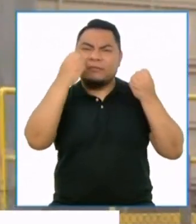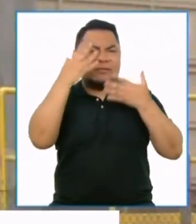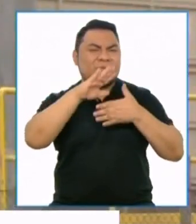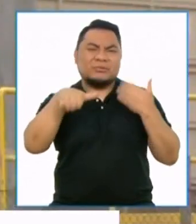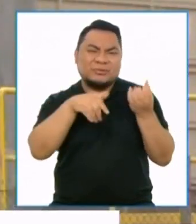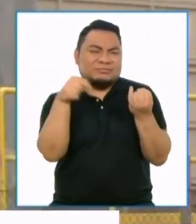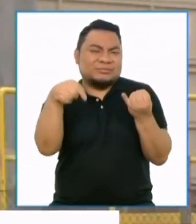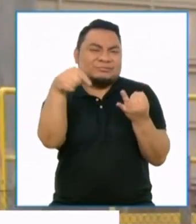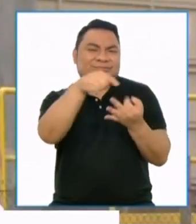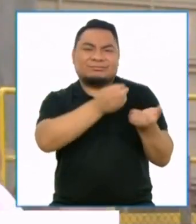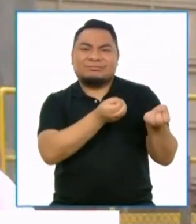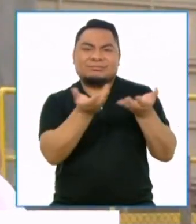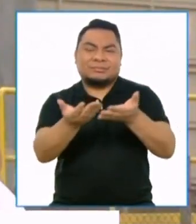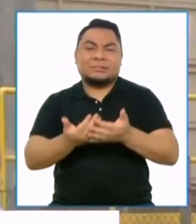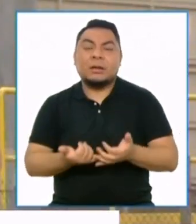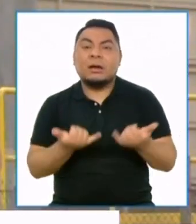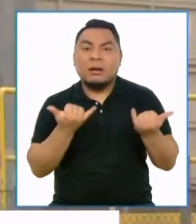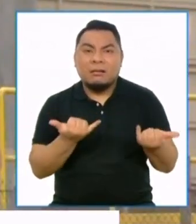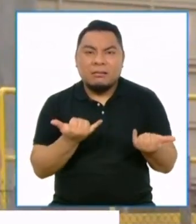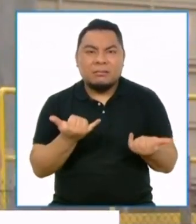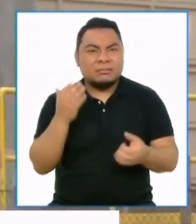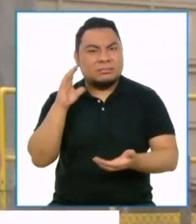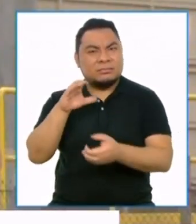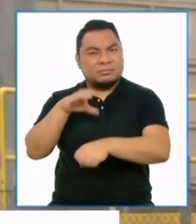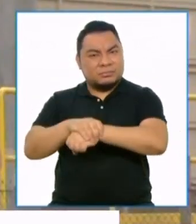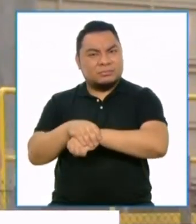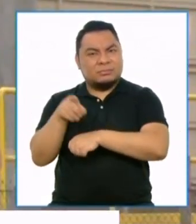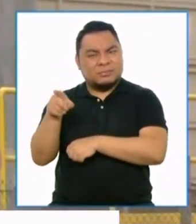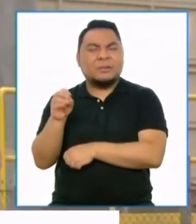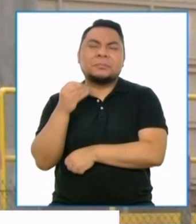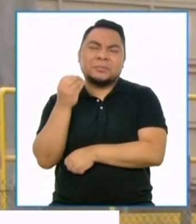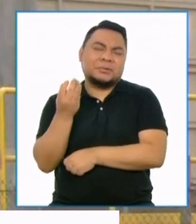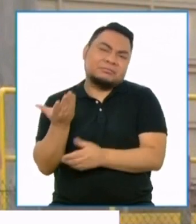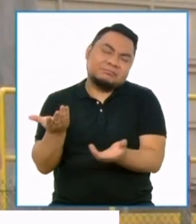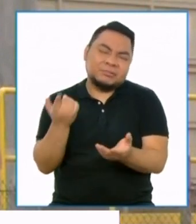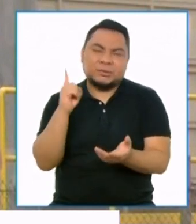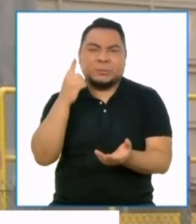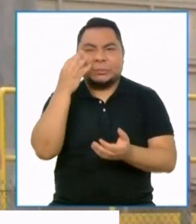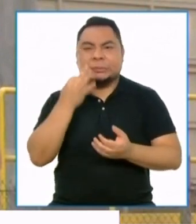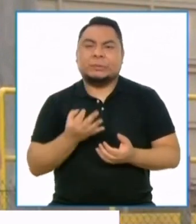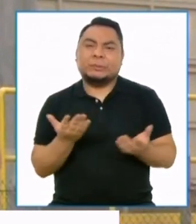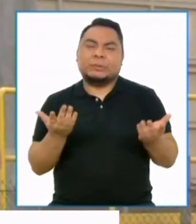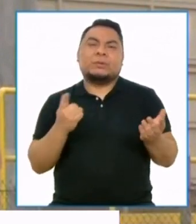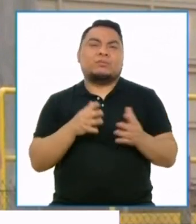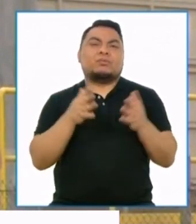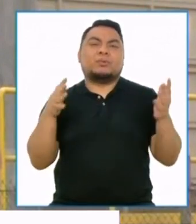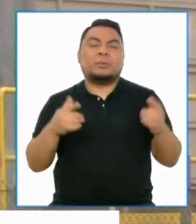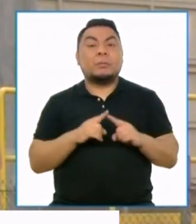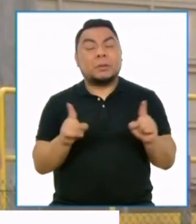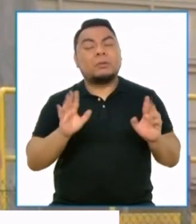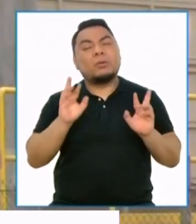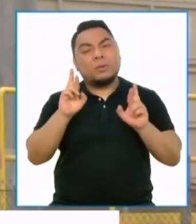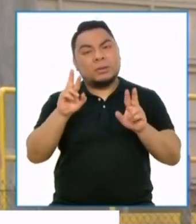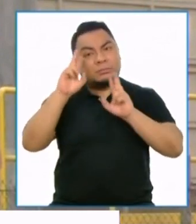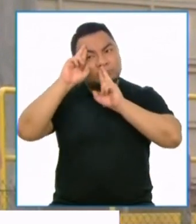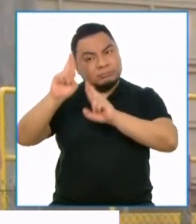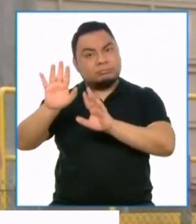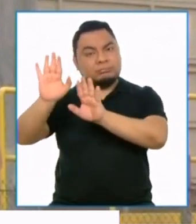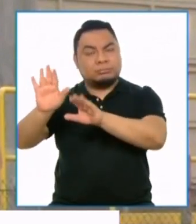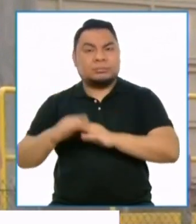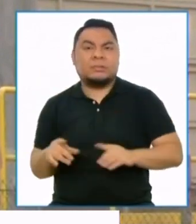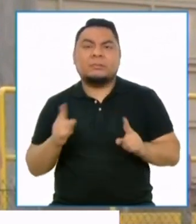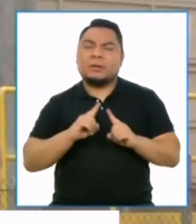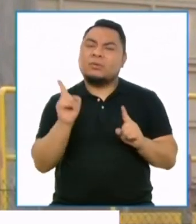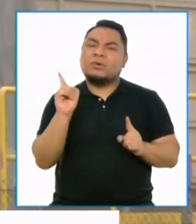consecuencia, respetamos las decisiones que tomen, pero no necesariamente las compartimos para este y para otros casos. ¿Confía entonces que luego de estos 7 días